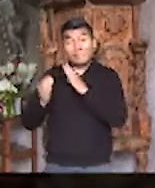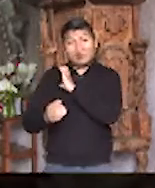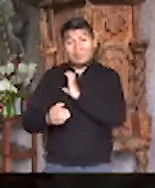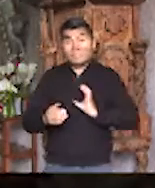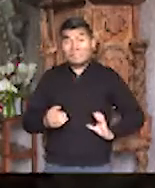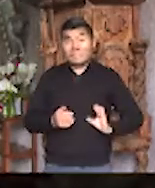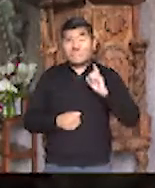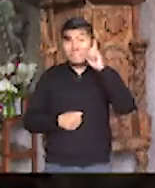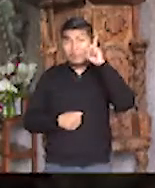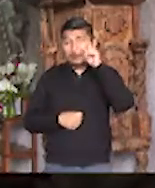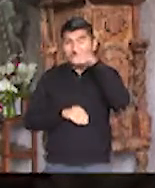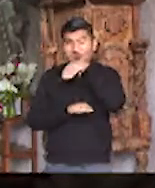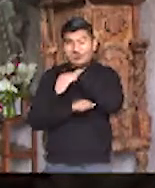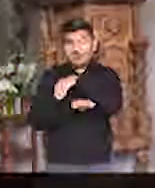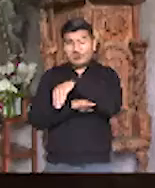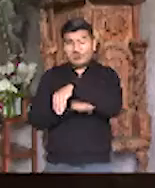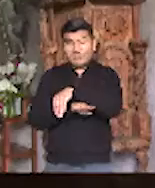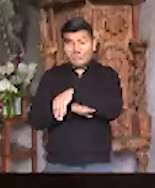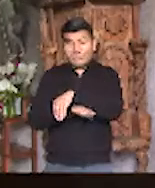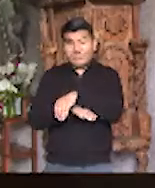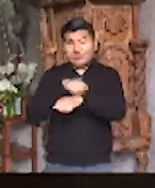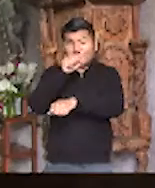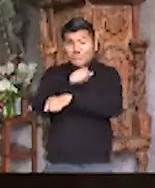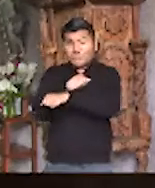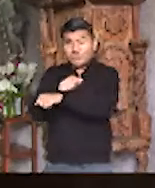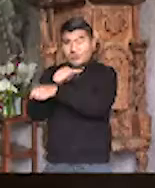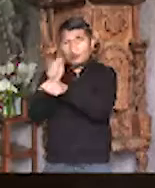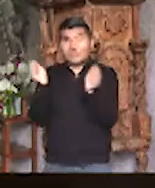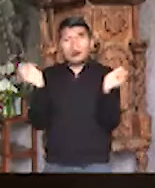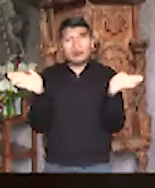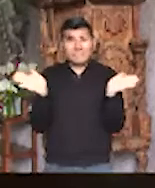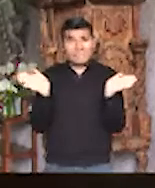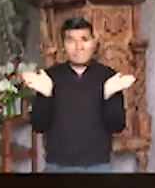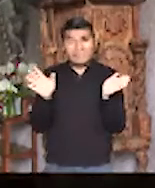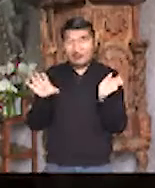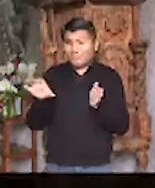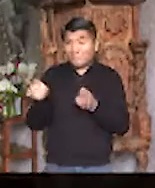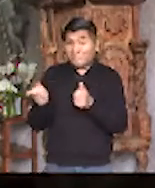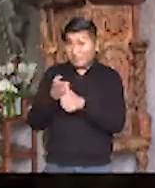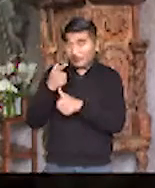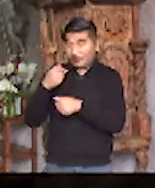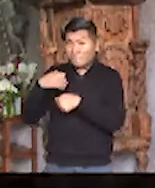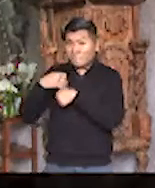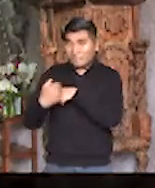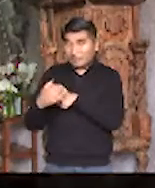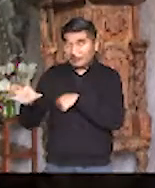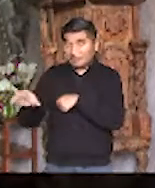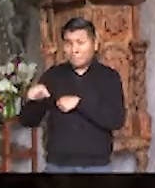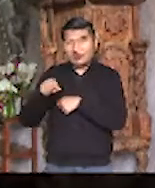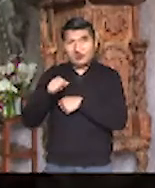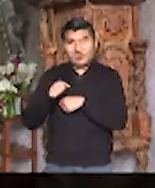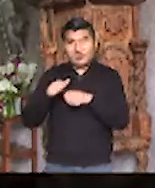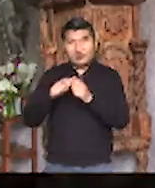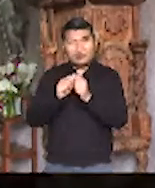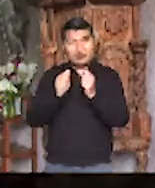la noche en que iba a ser entregado tomo el pan y que hizo lo